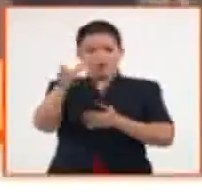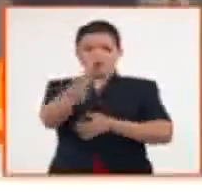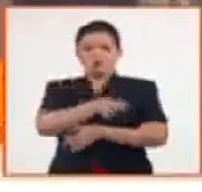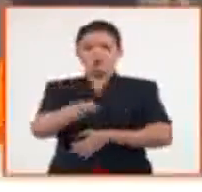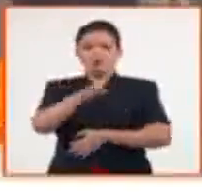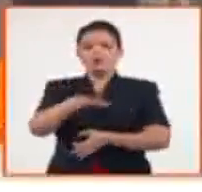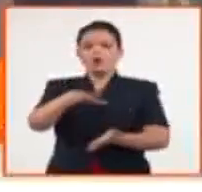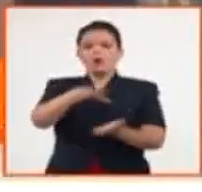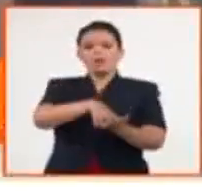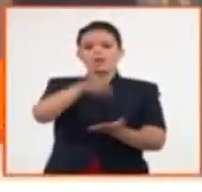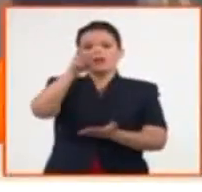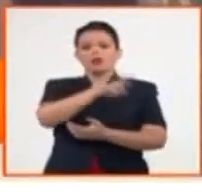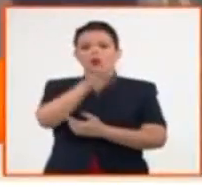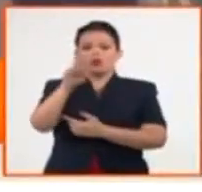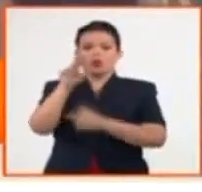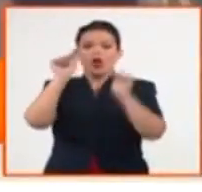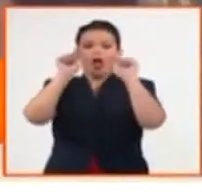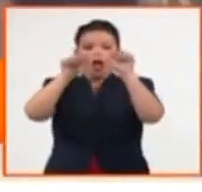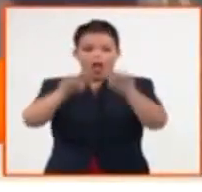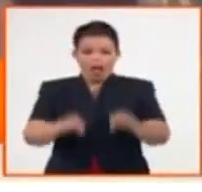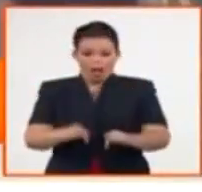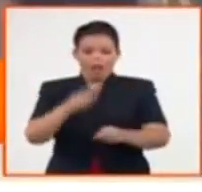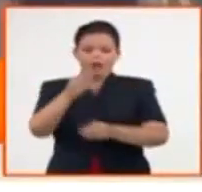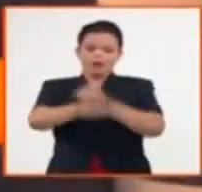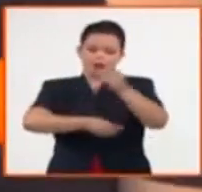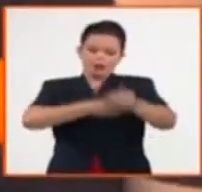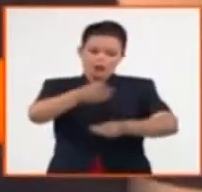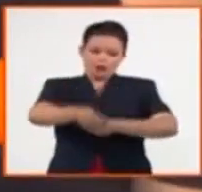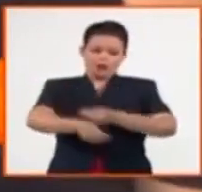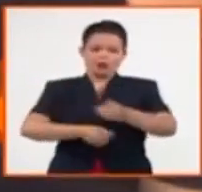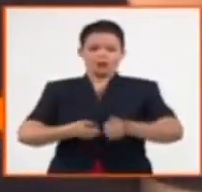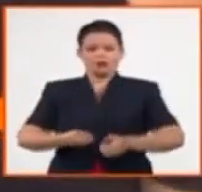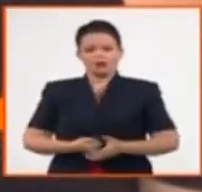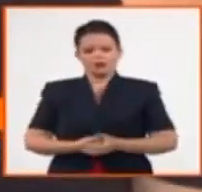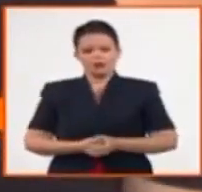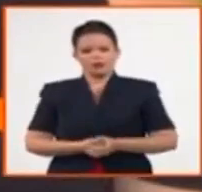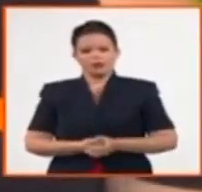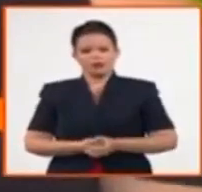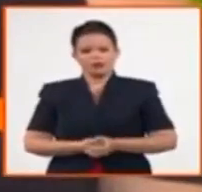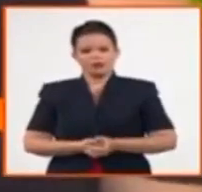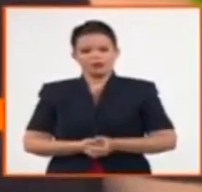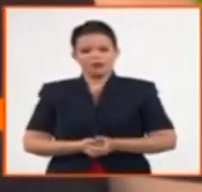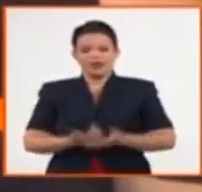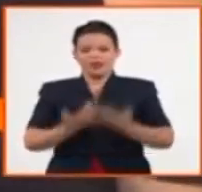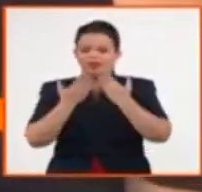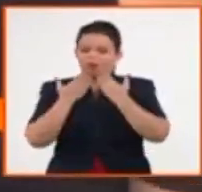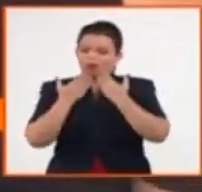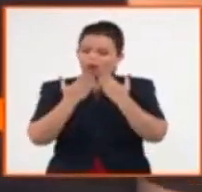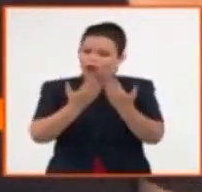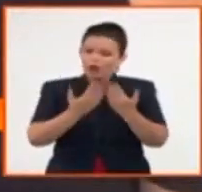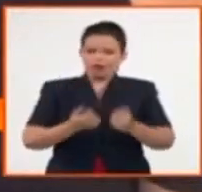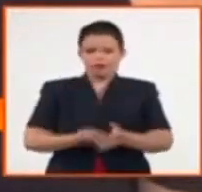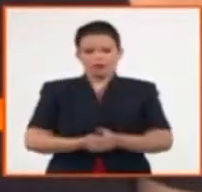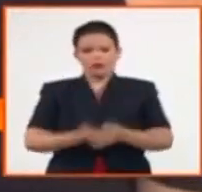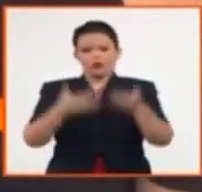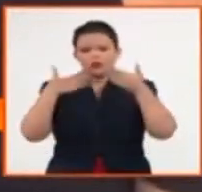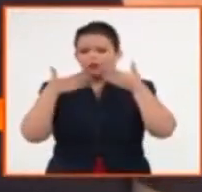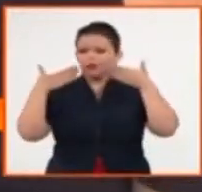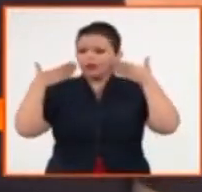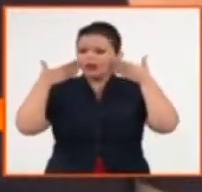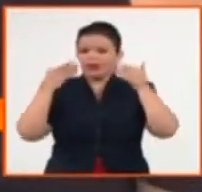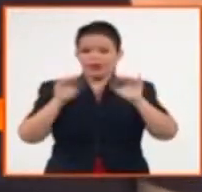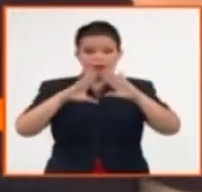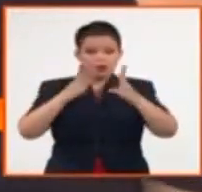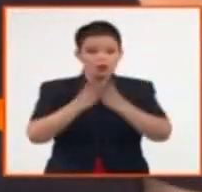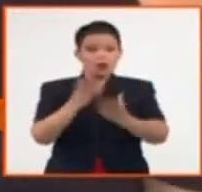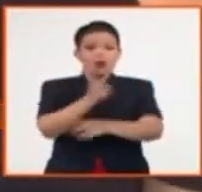Revolución se suma a este proceso. Se ha desarrollado de una forma muy satisfactoria, muy contentos tanto los docentes como los